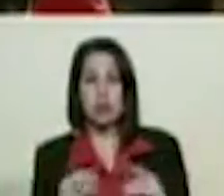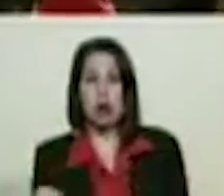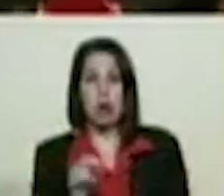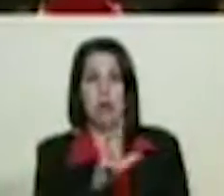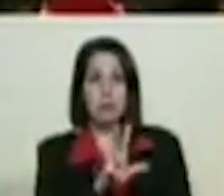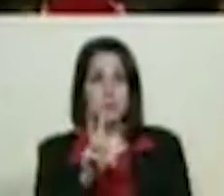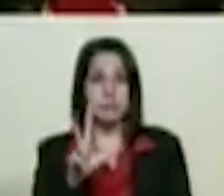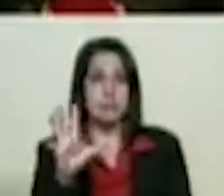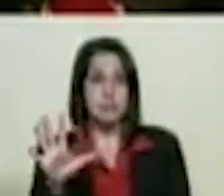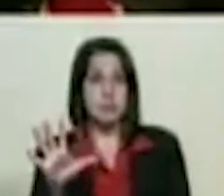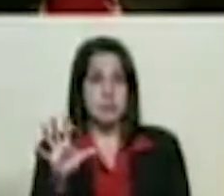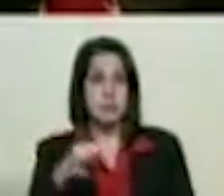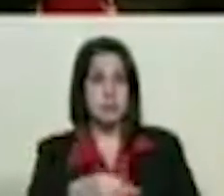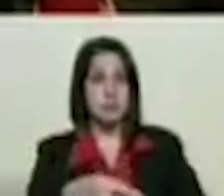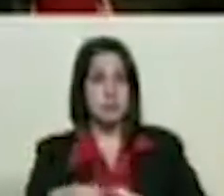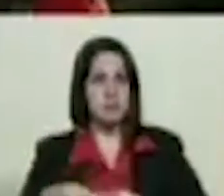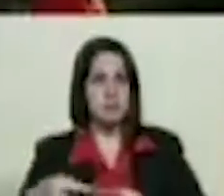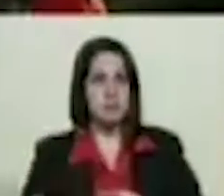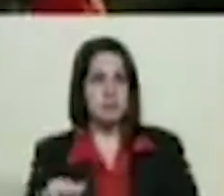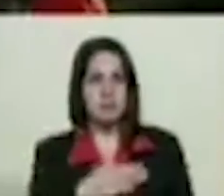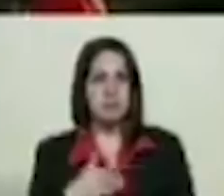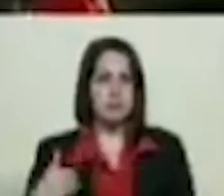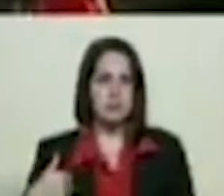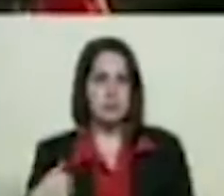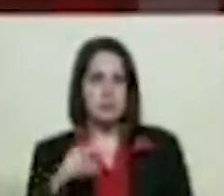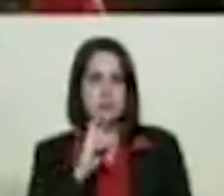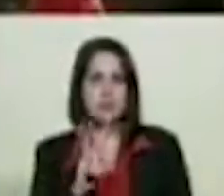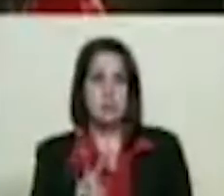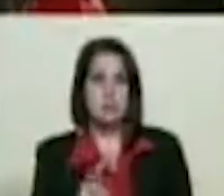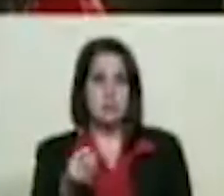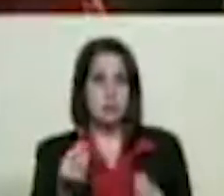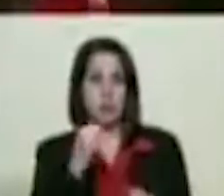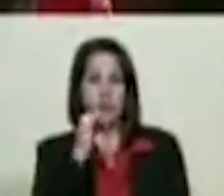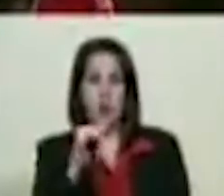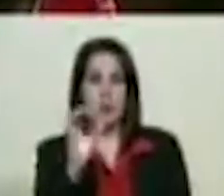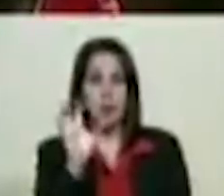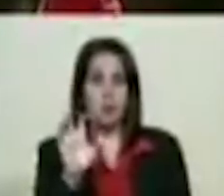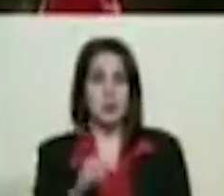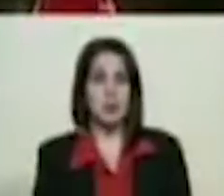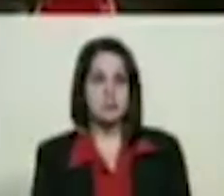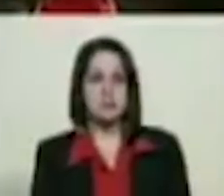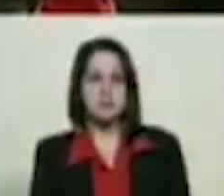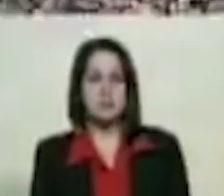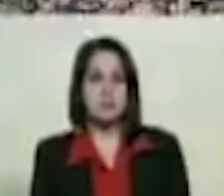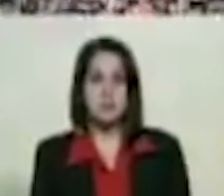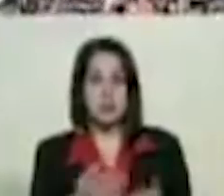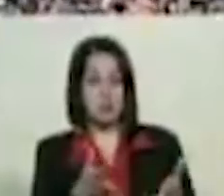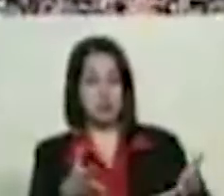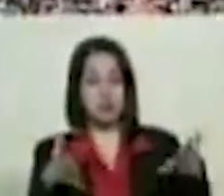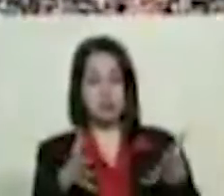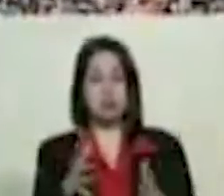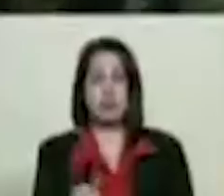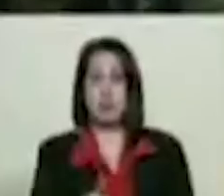335 municipios y yo quiero comentarles e informar al país y hemos ganado más de